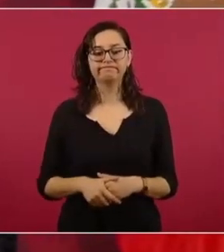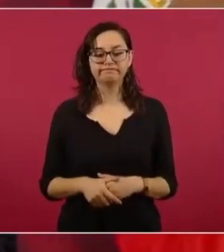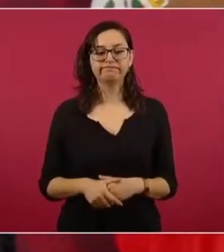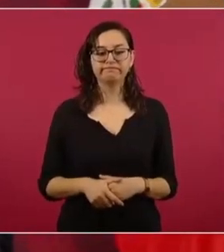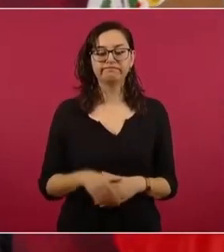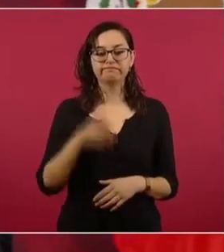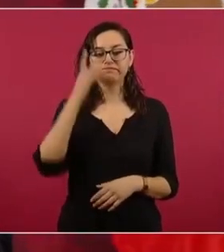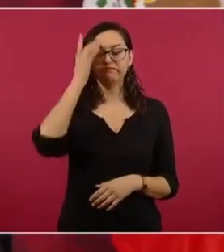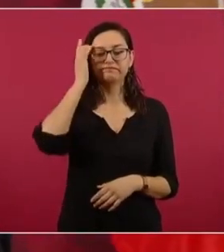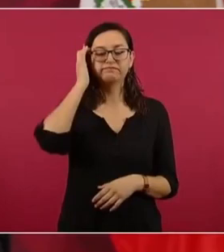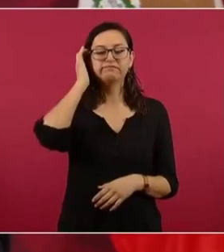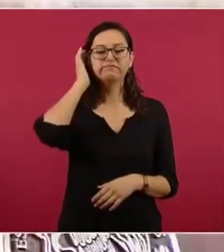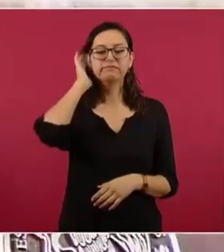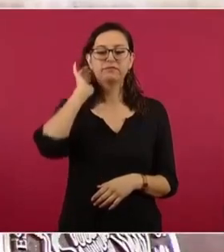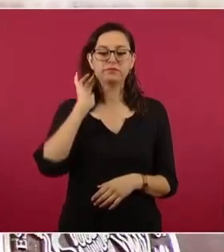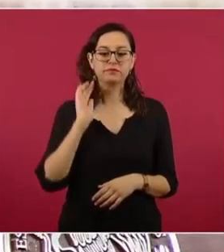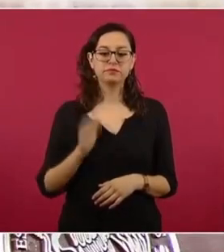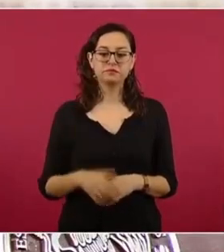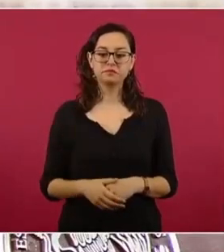aprobando